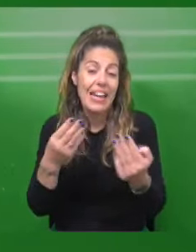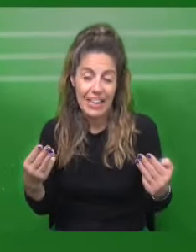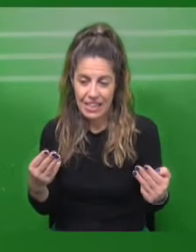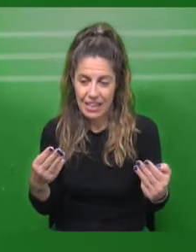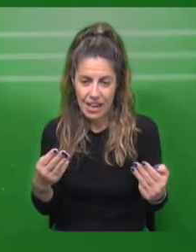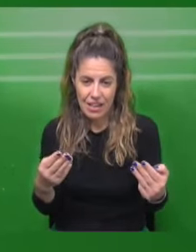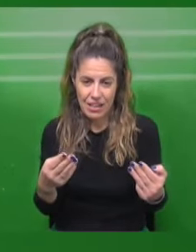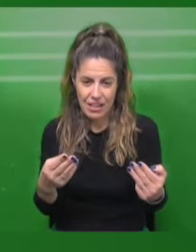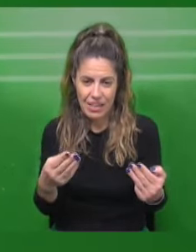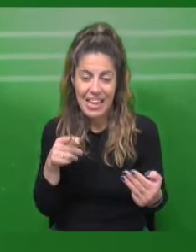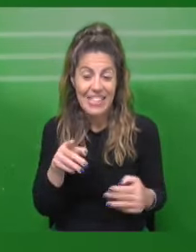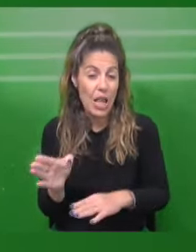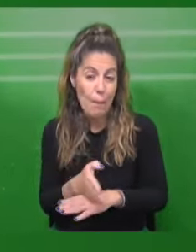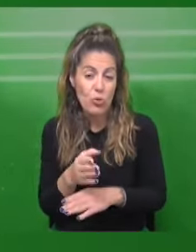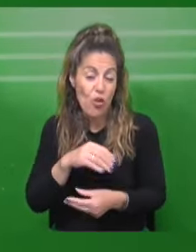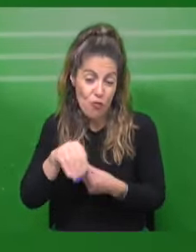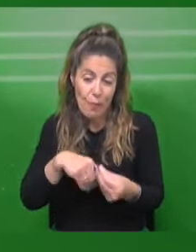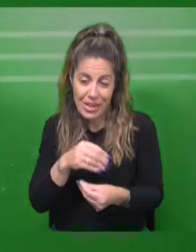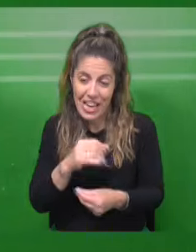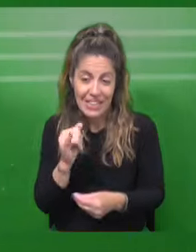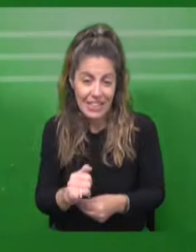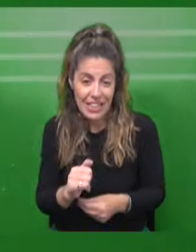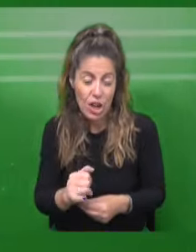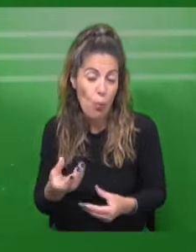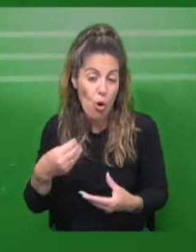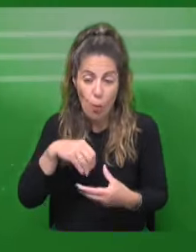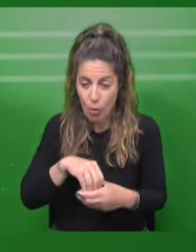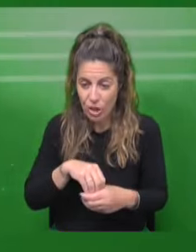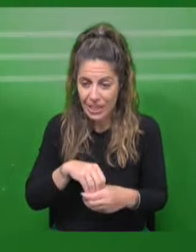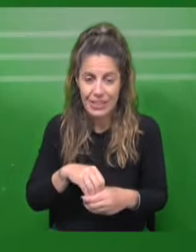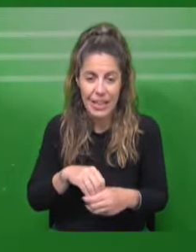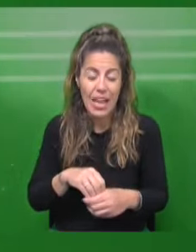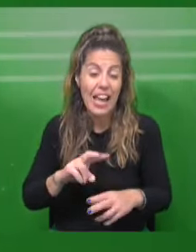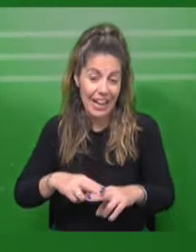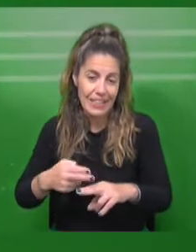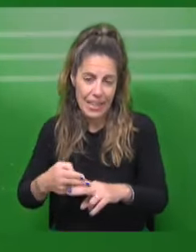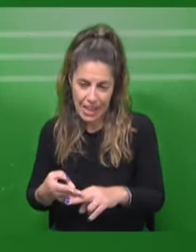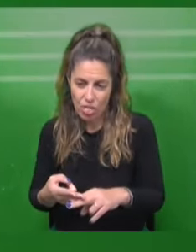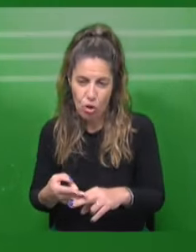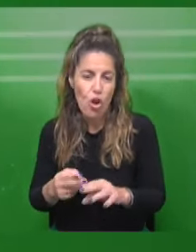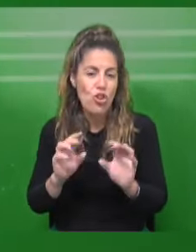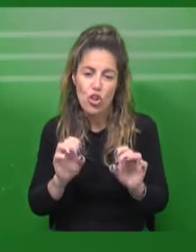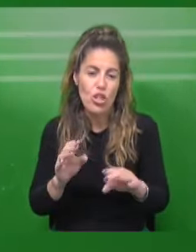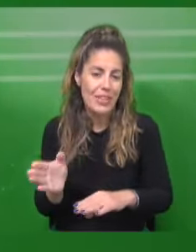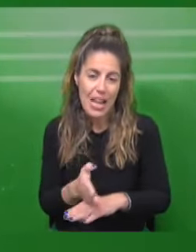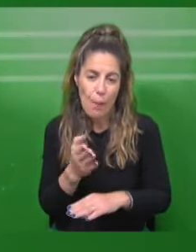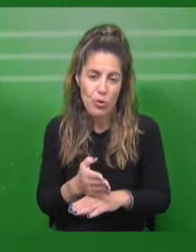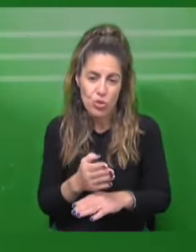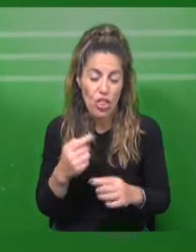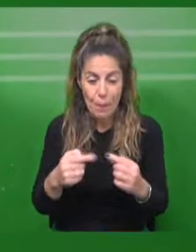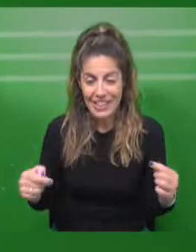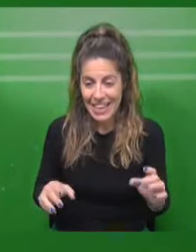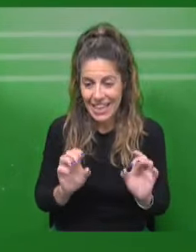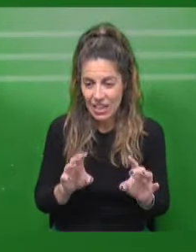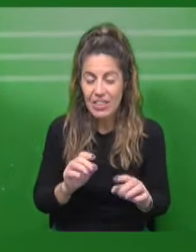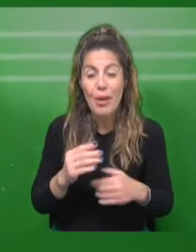eh Esa producción familiar tiene como como un componente bastante reiterado no solo la producción de la materia prima sino